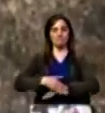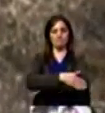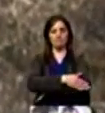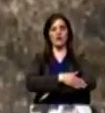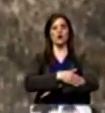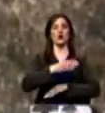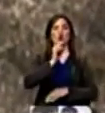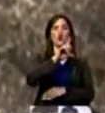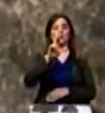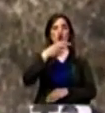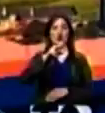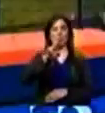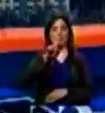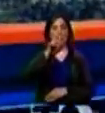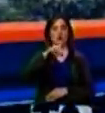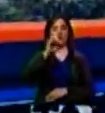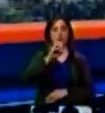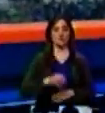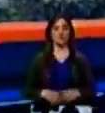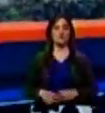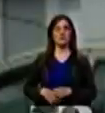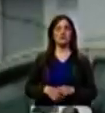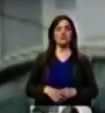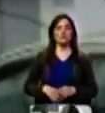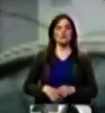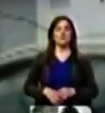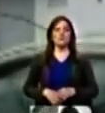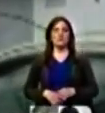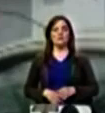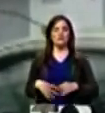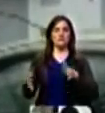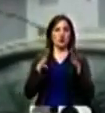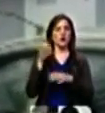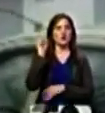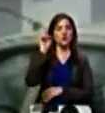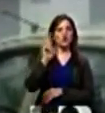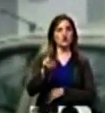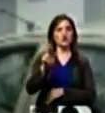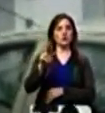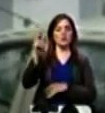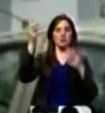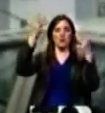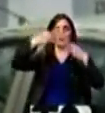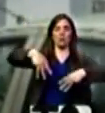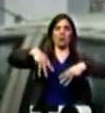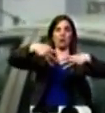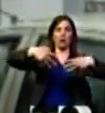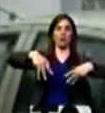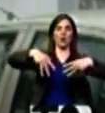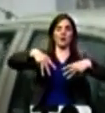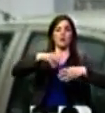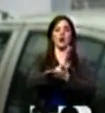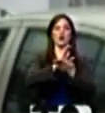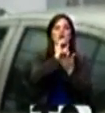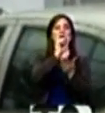Jacinto Collaguazo y Huayna Palcón. Desde el sur de Quito nos reportan que hay cables colgados en el barrio Santa Anita.